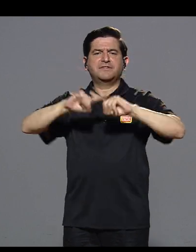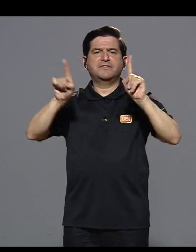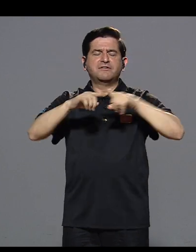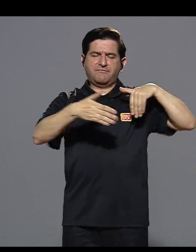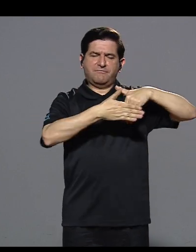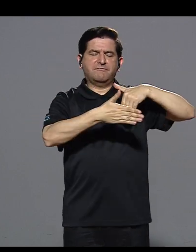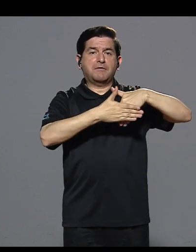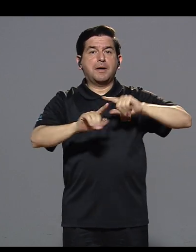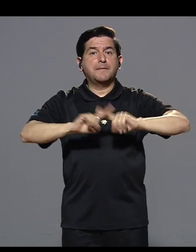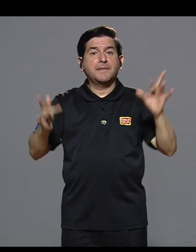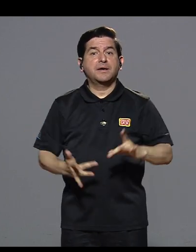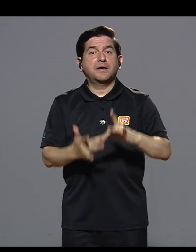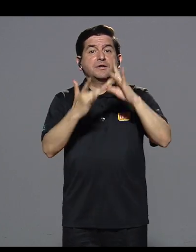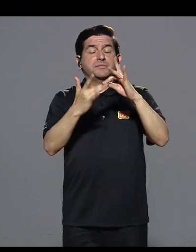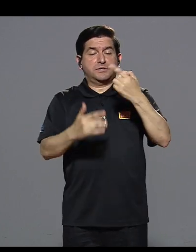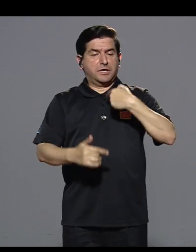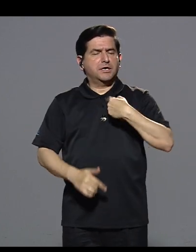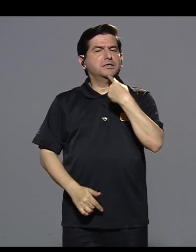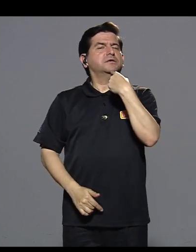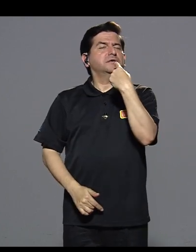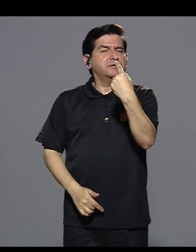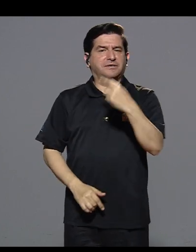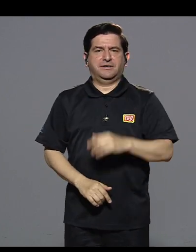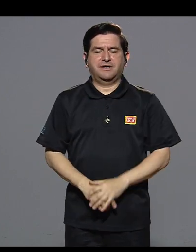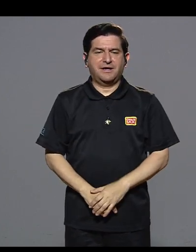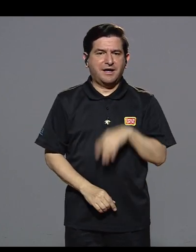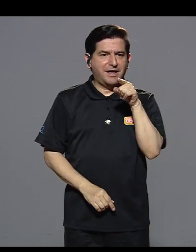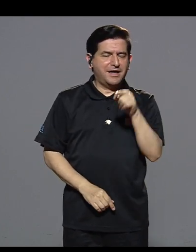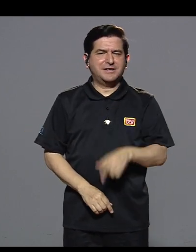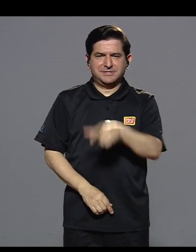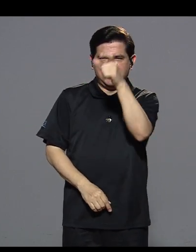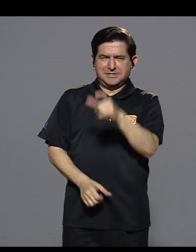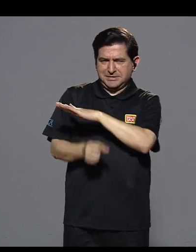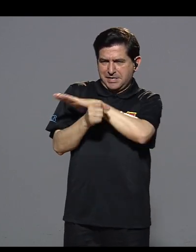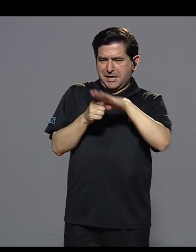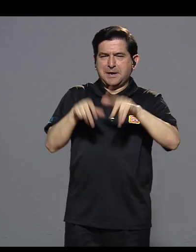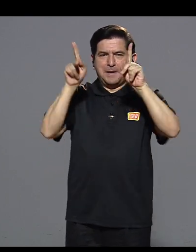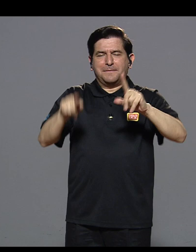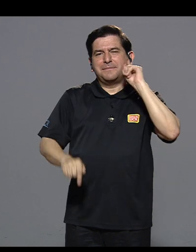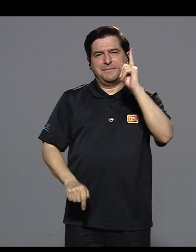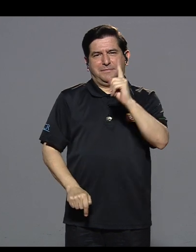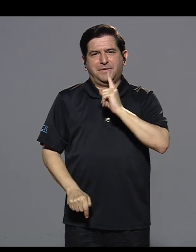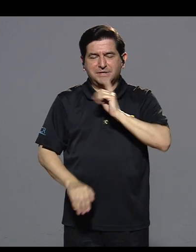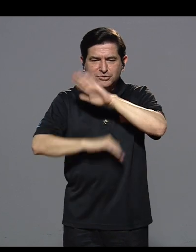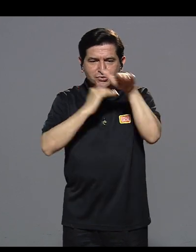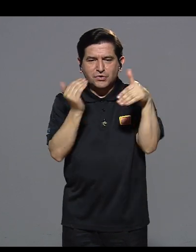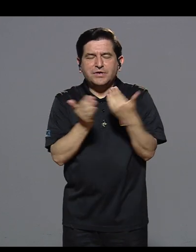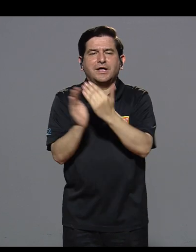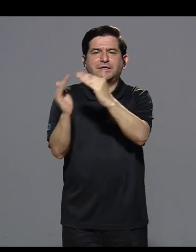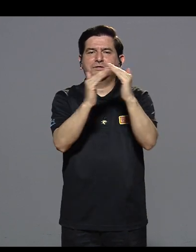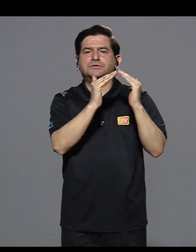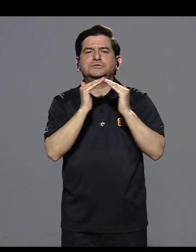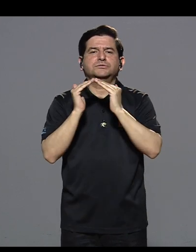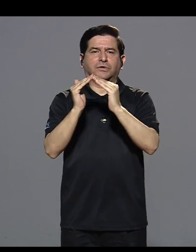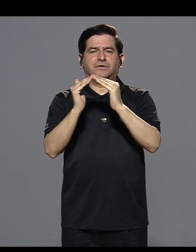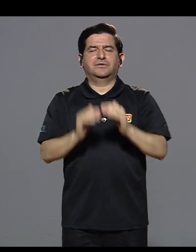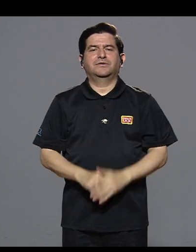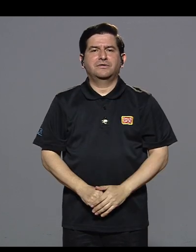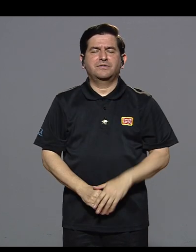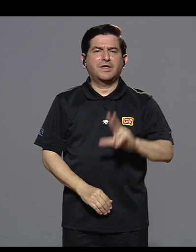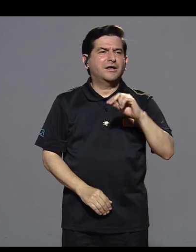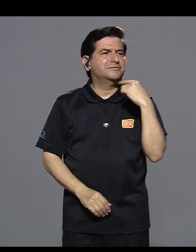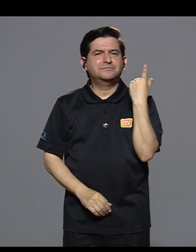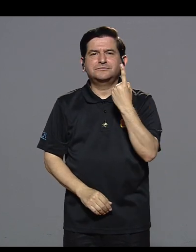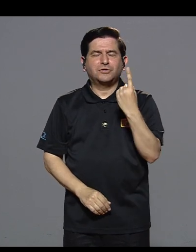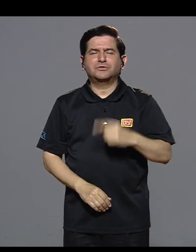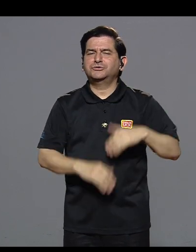éxito muchas barreras, pero sobre todo yo rescataría ese ser integral de persona sorda de toda una comunidad que